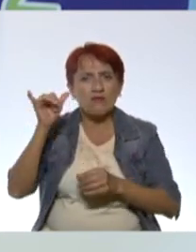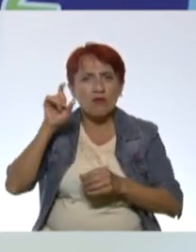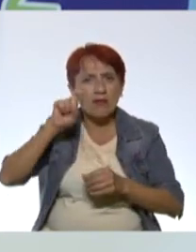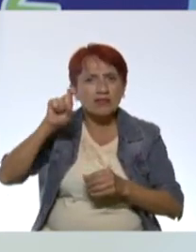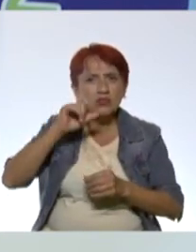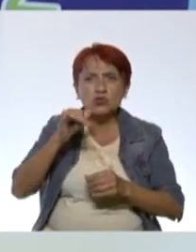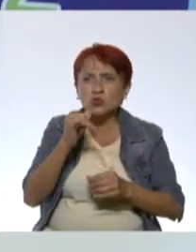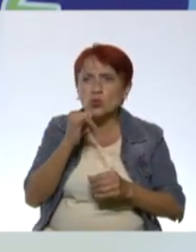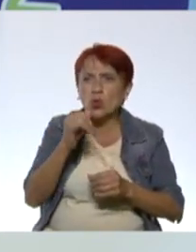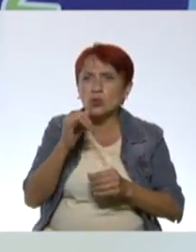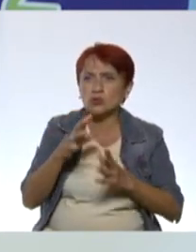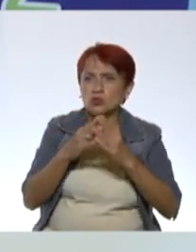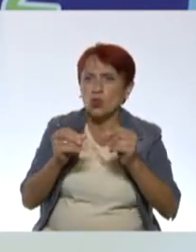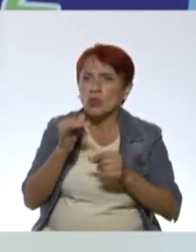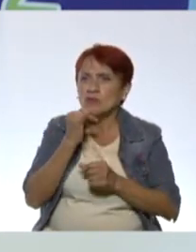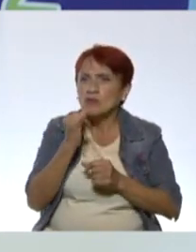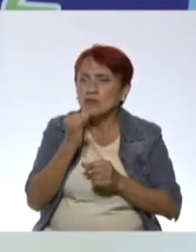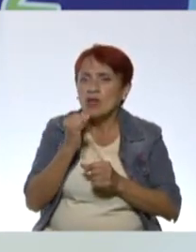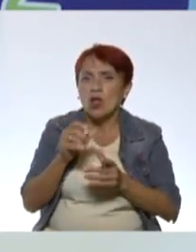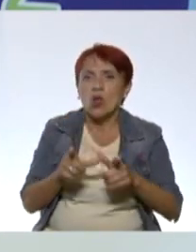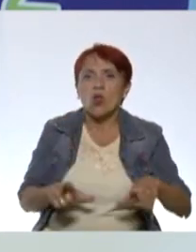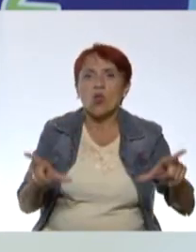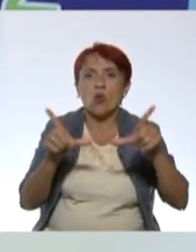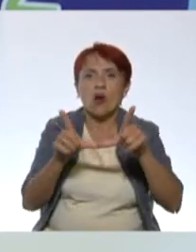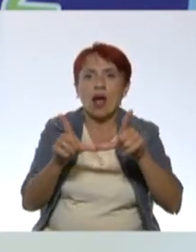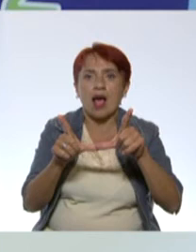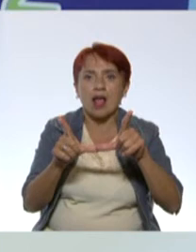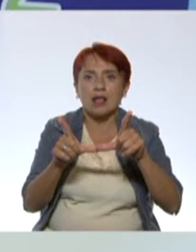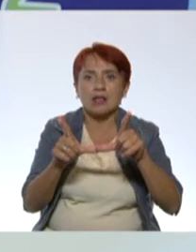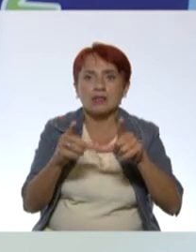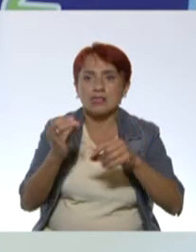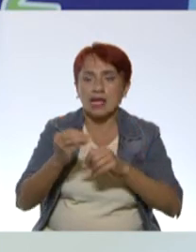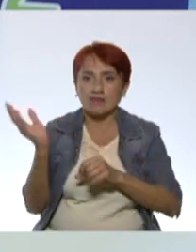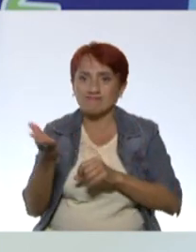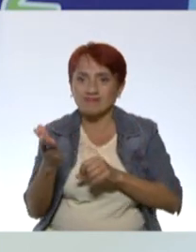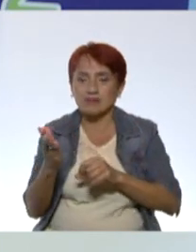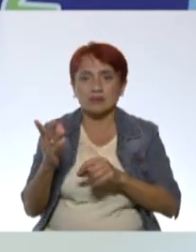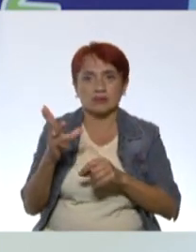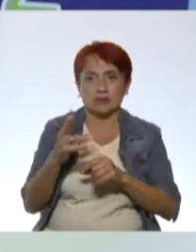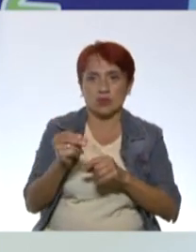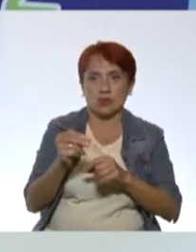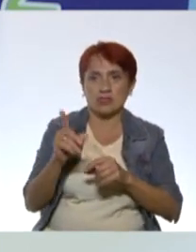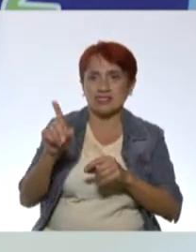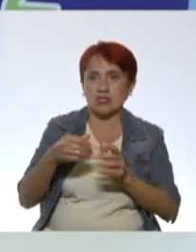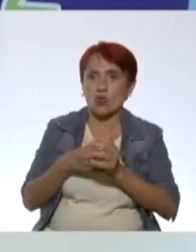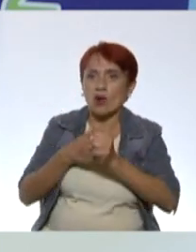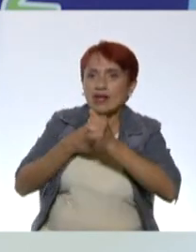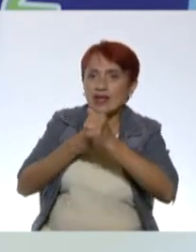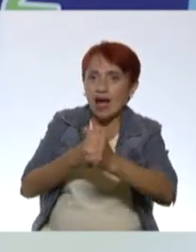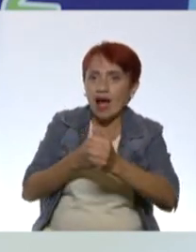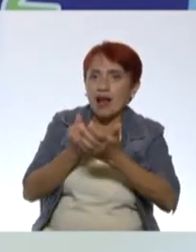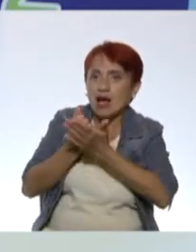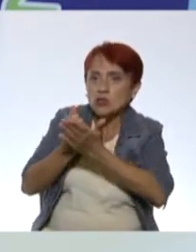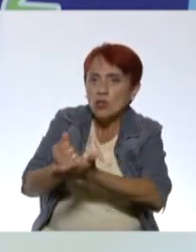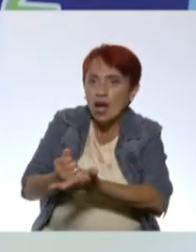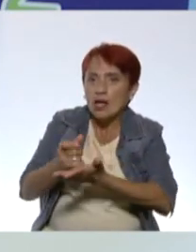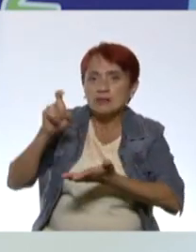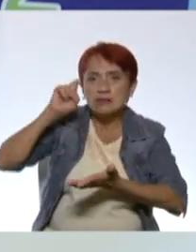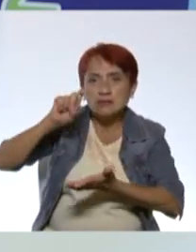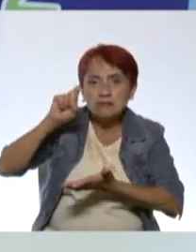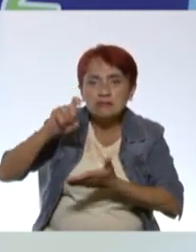de información y eso se logra si en lugar de penalizar les acompañamos y les guiamos.